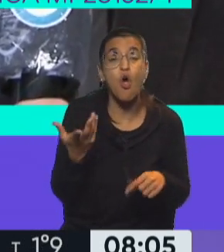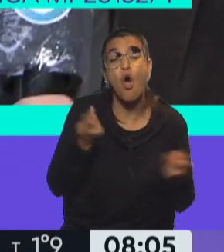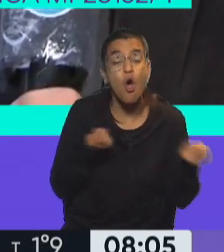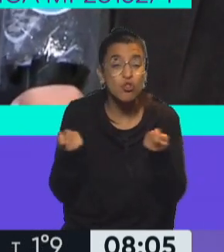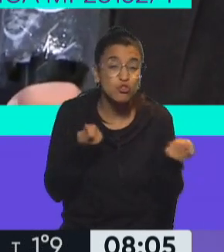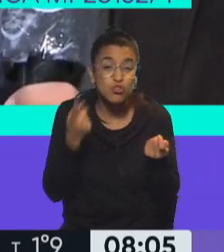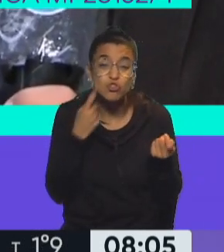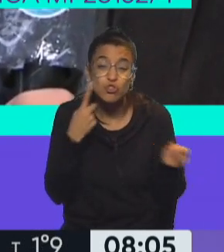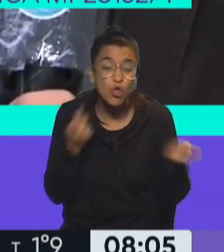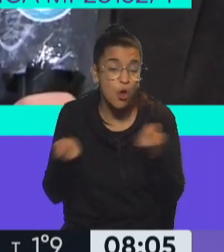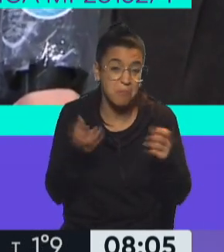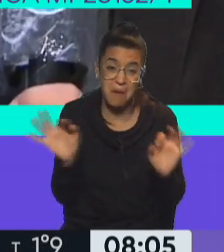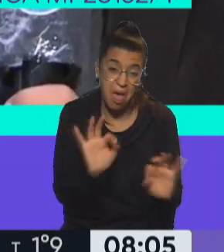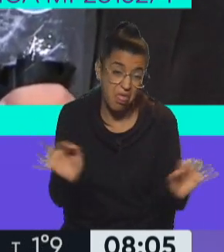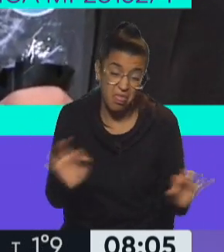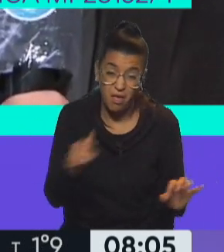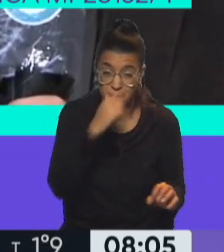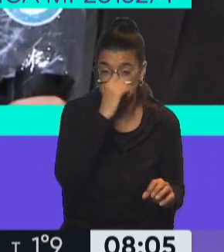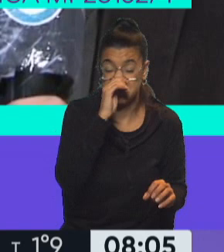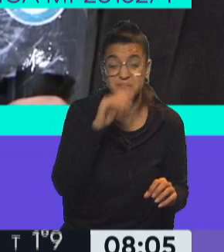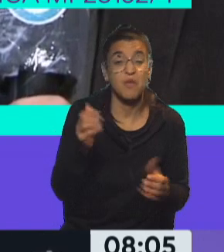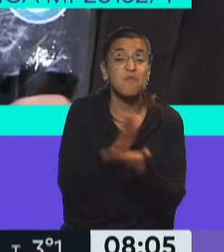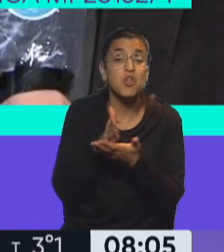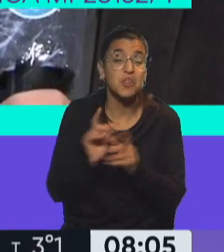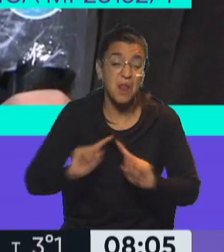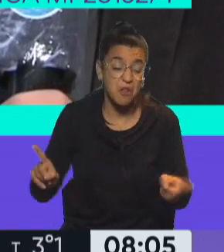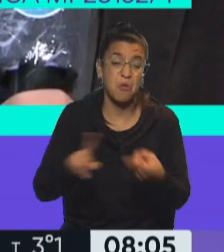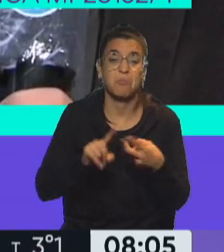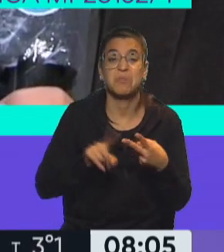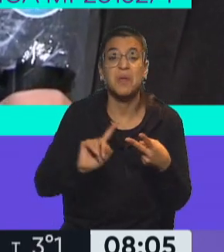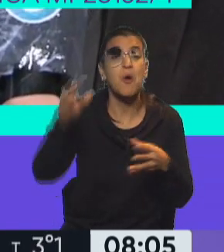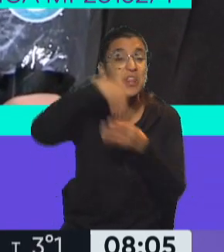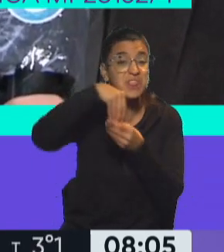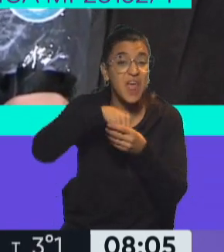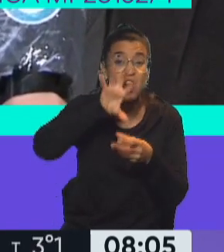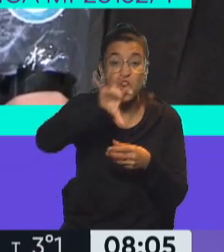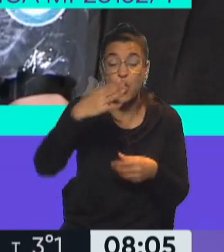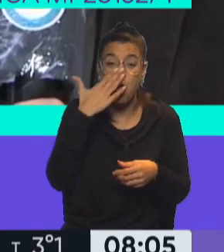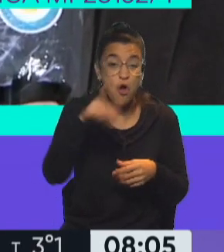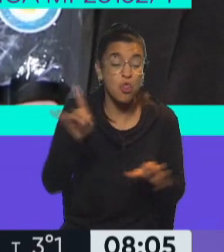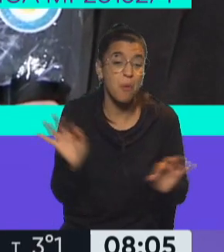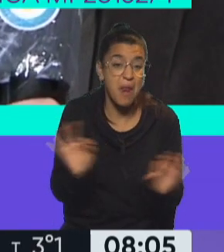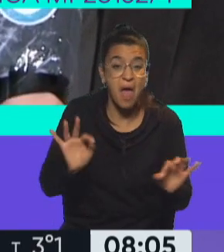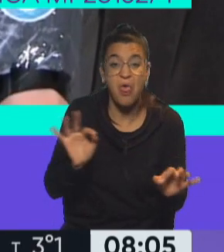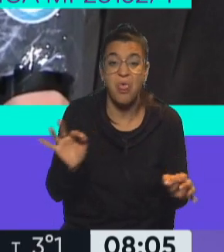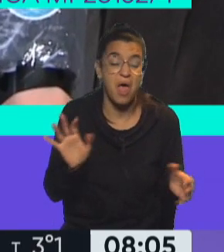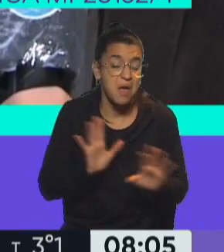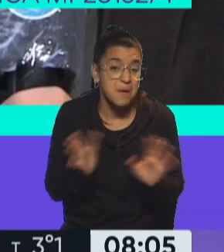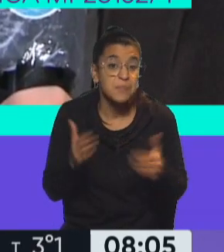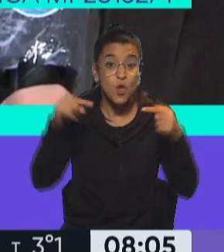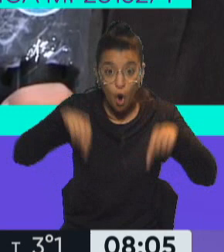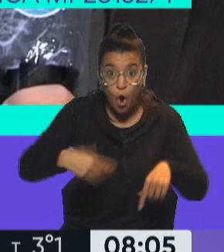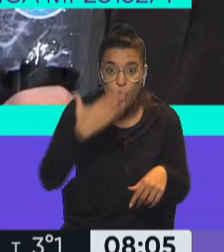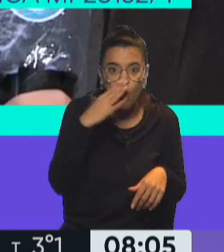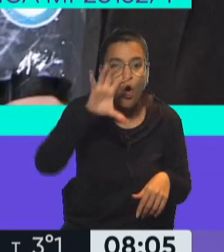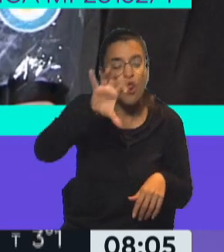control en ningún lado, ni siquiera, no solo en la frontera, sino a nivel interno en las actividades, absolutamente ni uno. Y hoy Córdoba